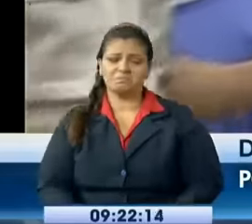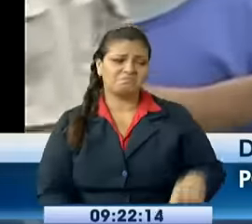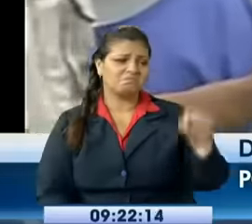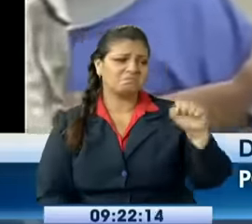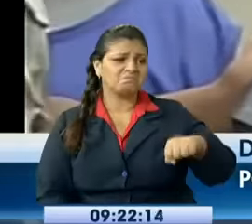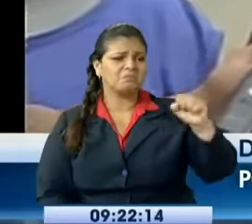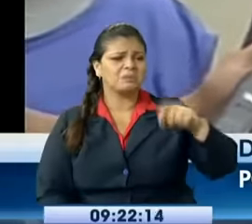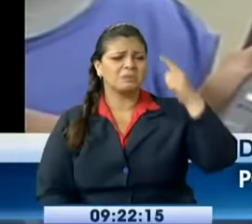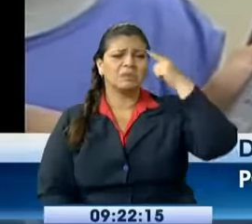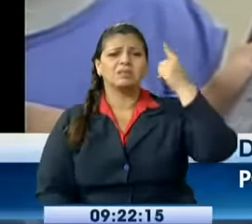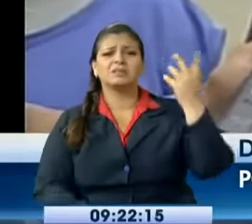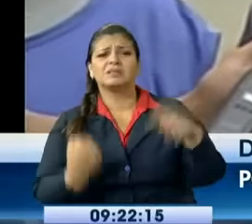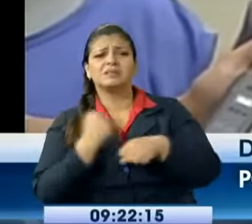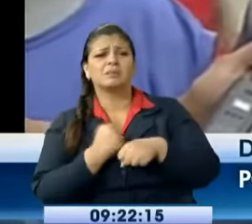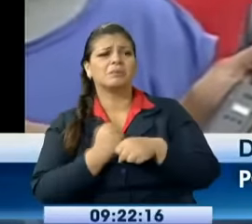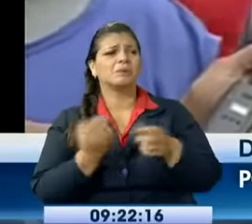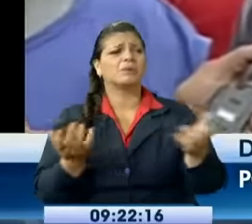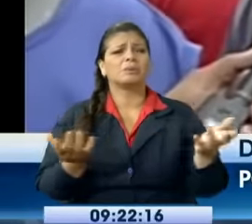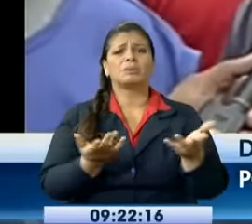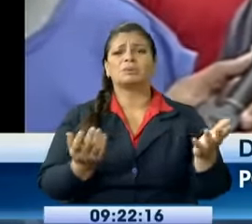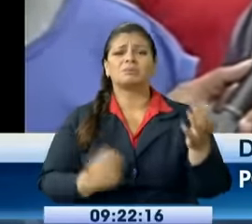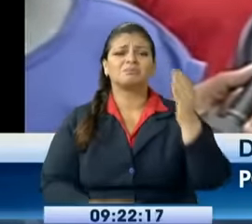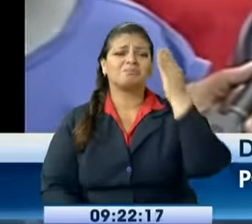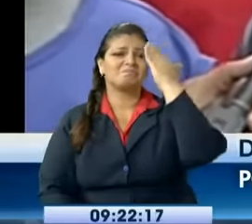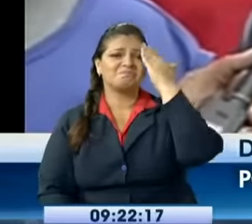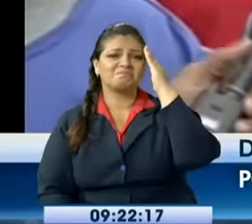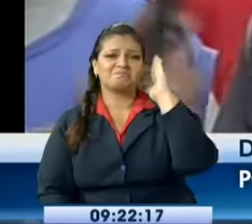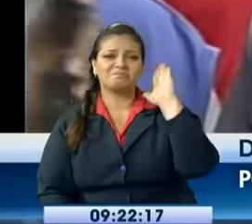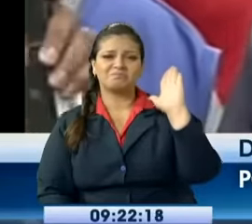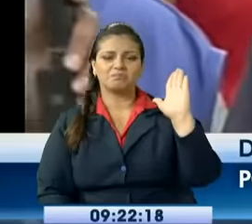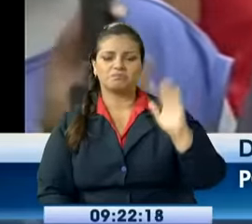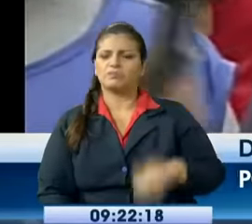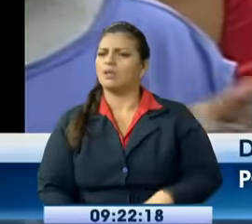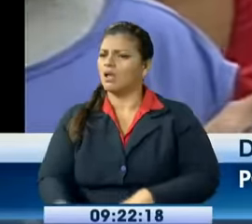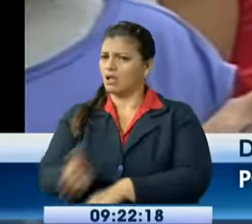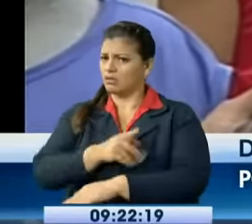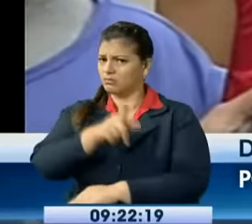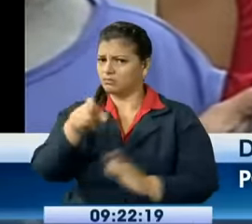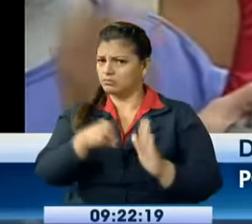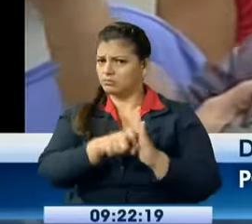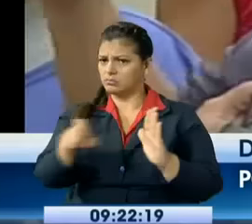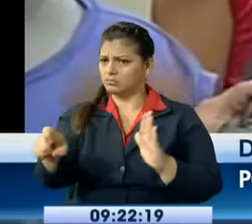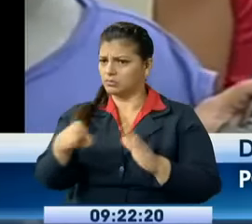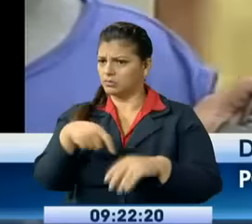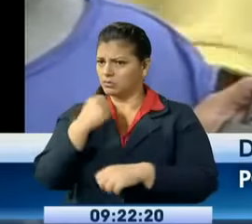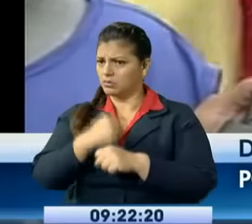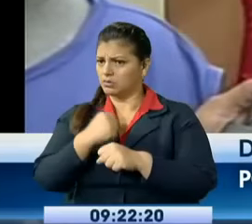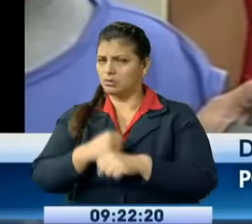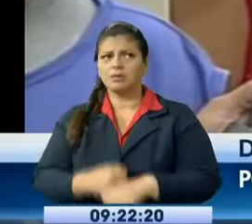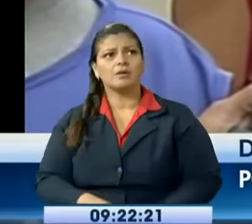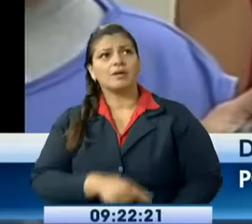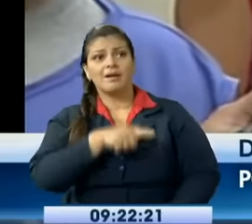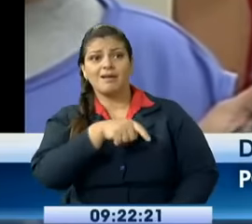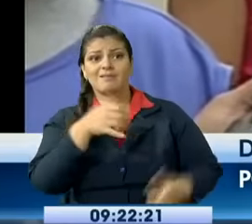verdad que todos los días estamos aquí, no sé a dónde lo vamos a ubicar nosotros. ¿Usted tenía su local por aquí? Sí, no, yo tenía en el centro